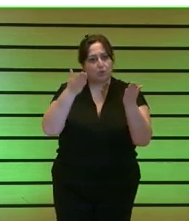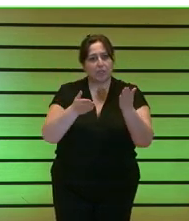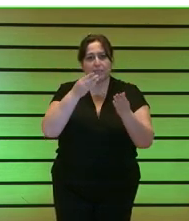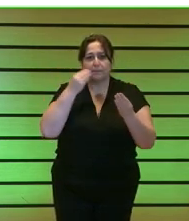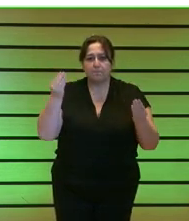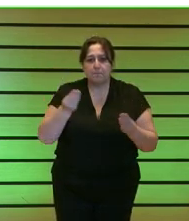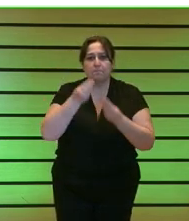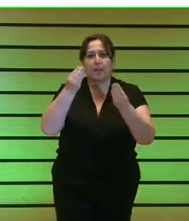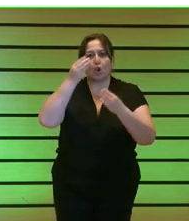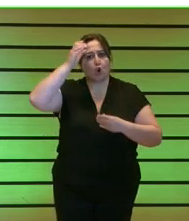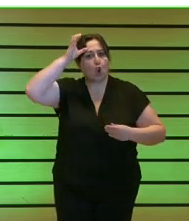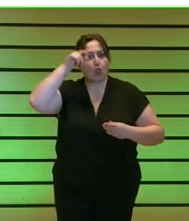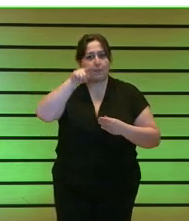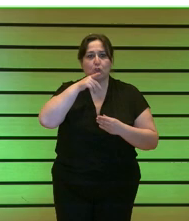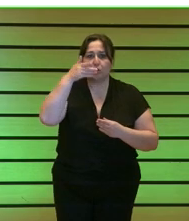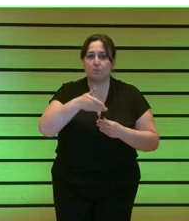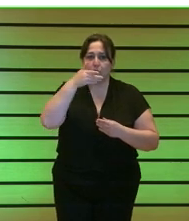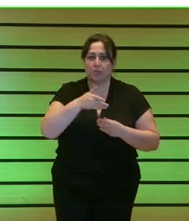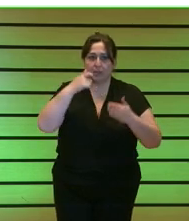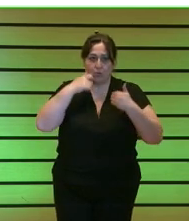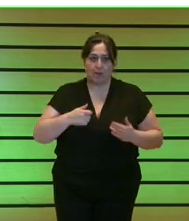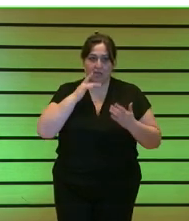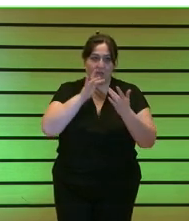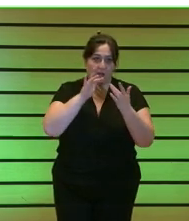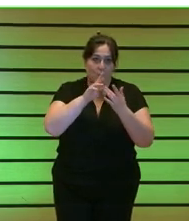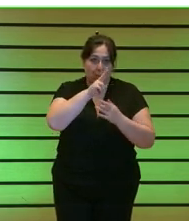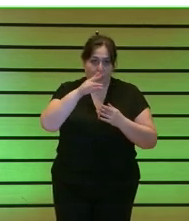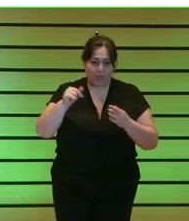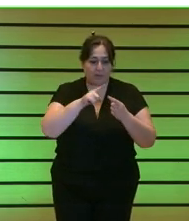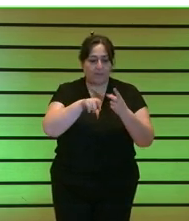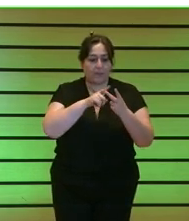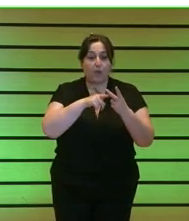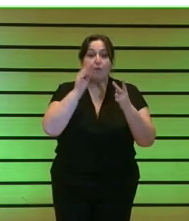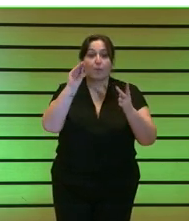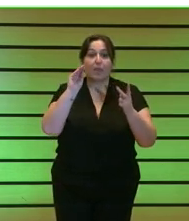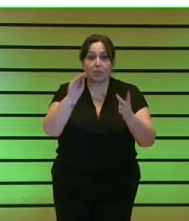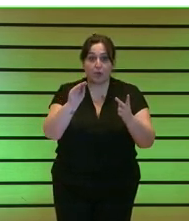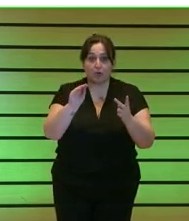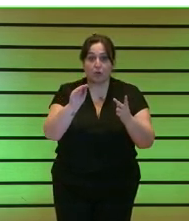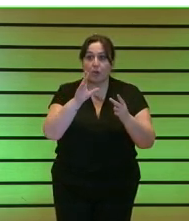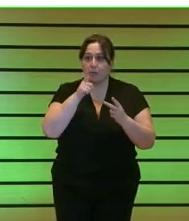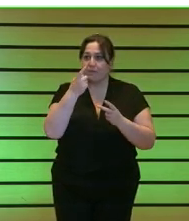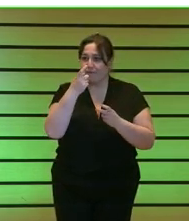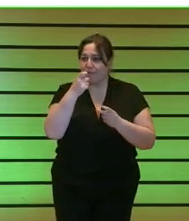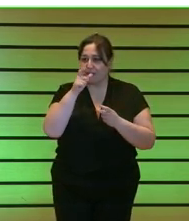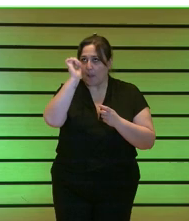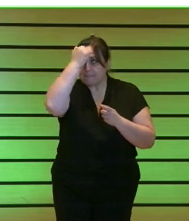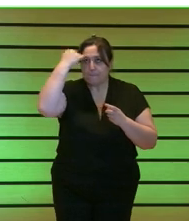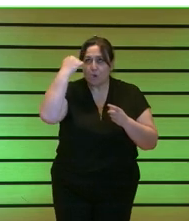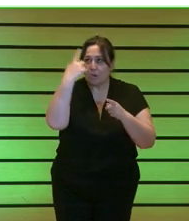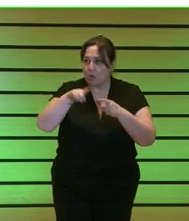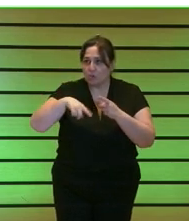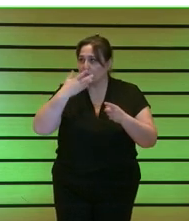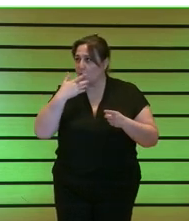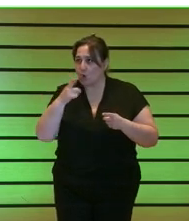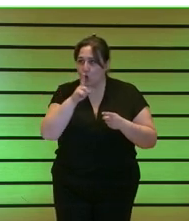sobre la importancia de la humanización de los cuidados intensivos formación porque hay enormes lagunas de formación en